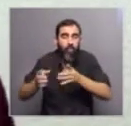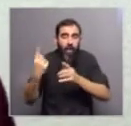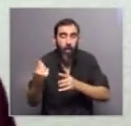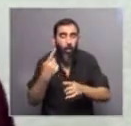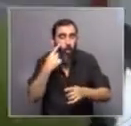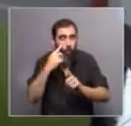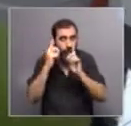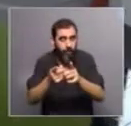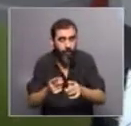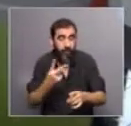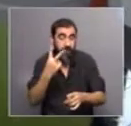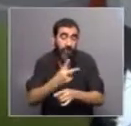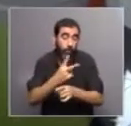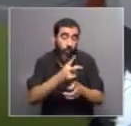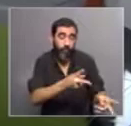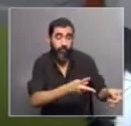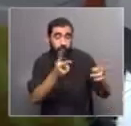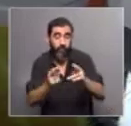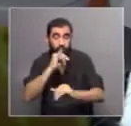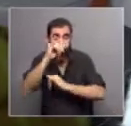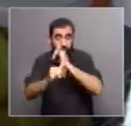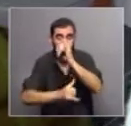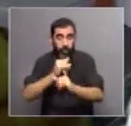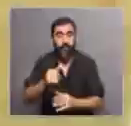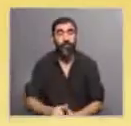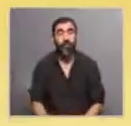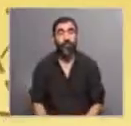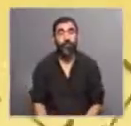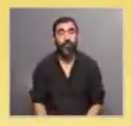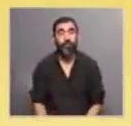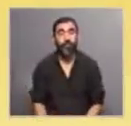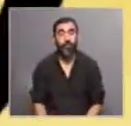pruebas. Vemos la segunda parte del informe entonces. Lo vemos.